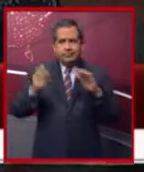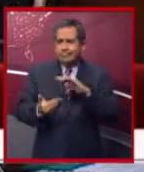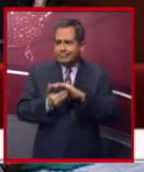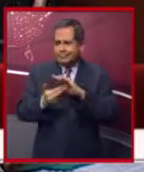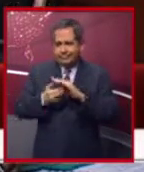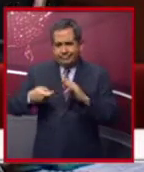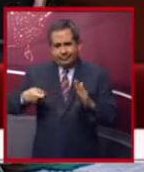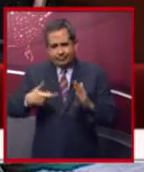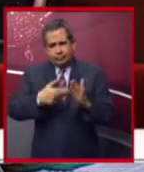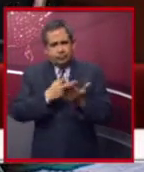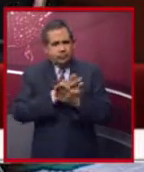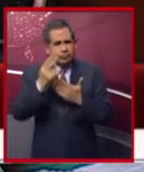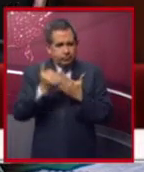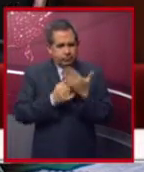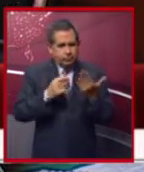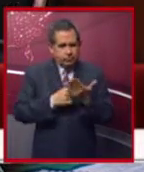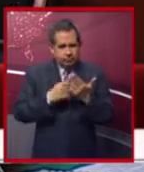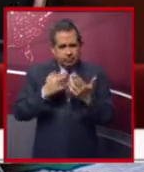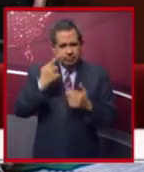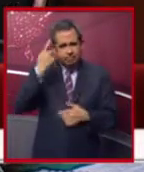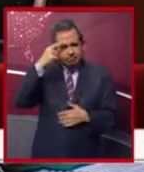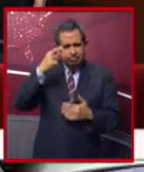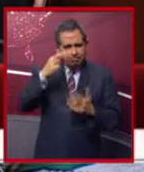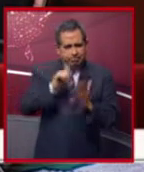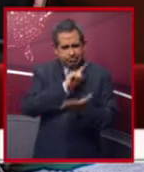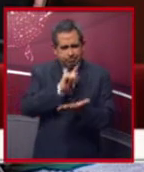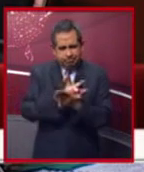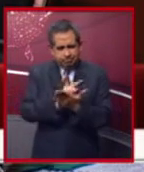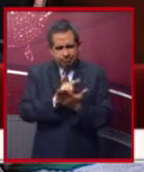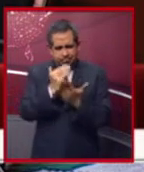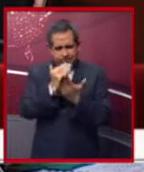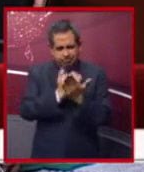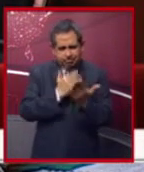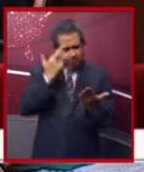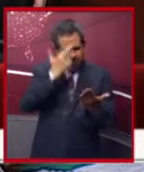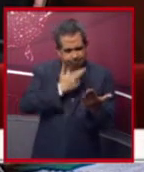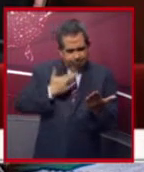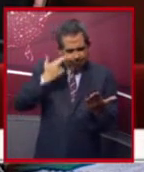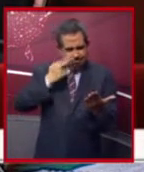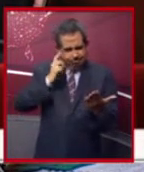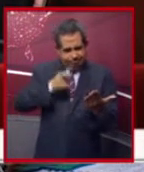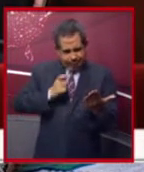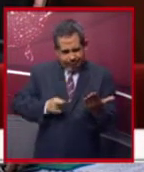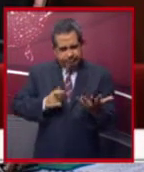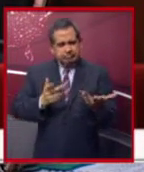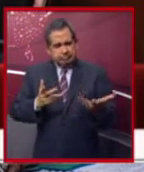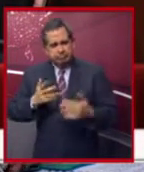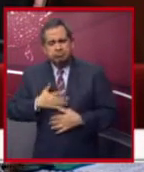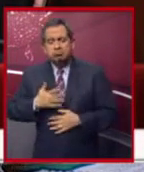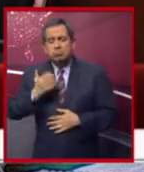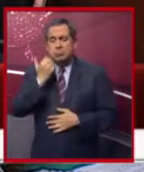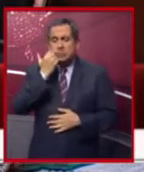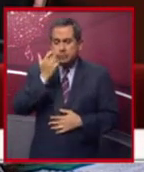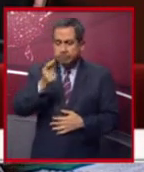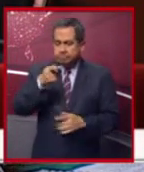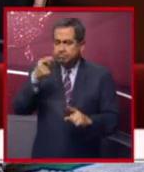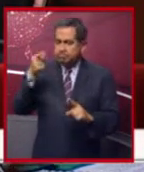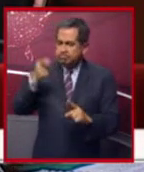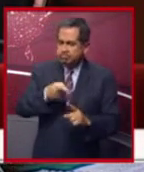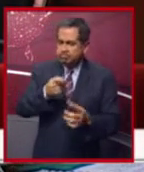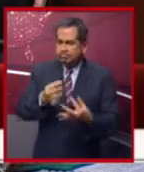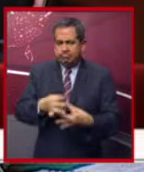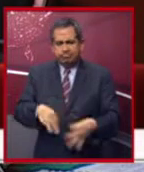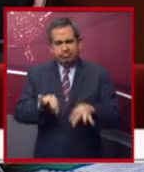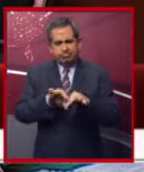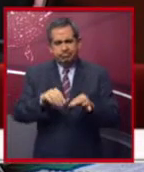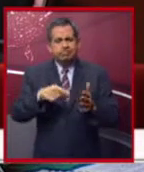mesa el proyecto de revisión del marco legislativo, sí me gustaría hacer énfasis en la